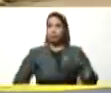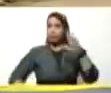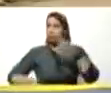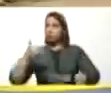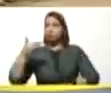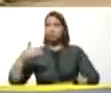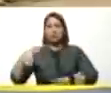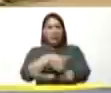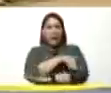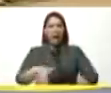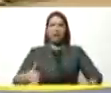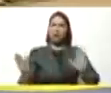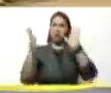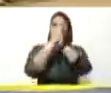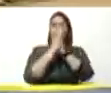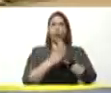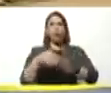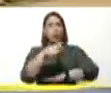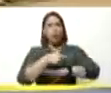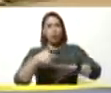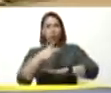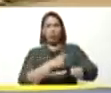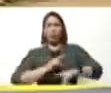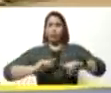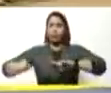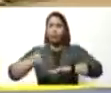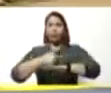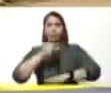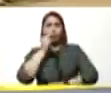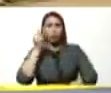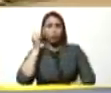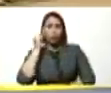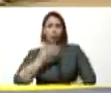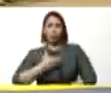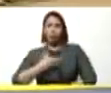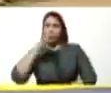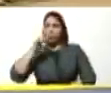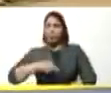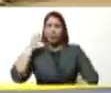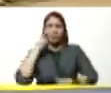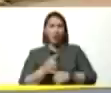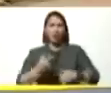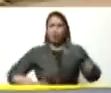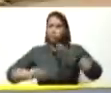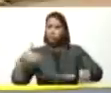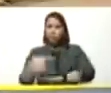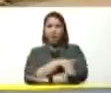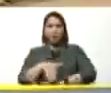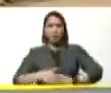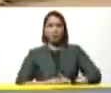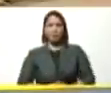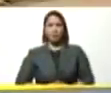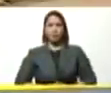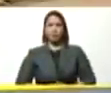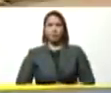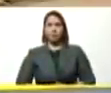calle, gobernadora, alcaldesa. Irnos a gobernar desde la calle,